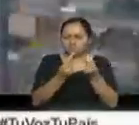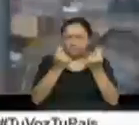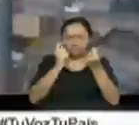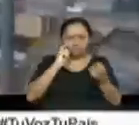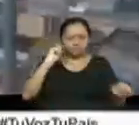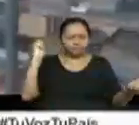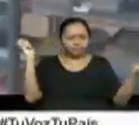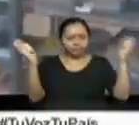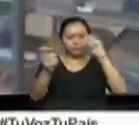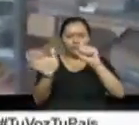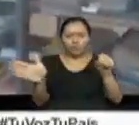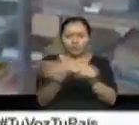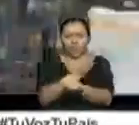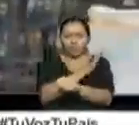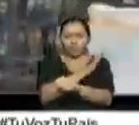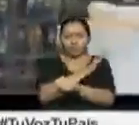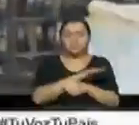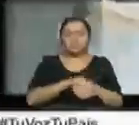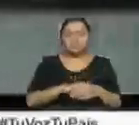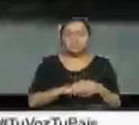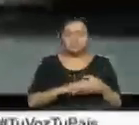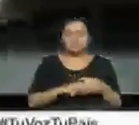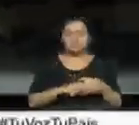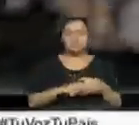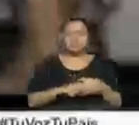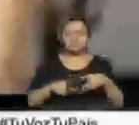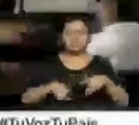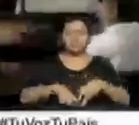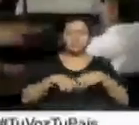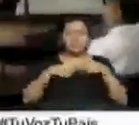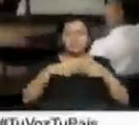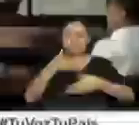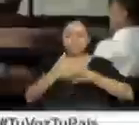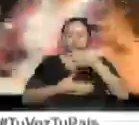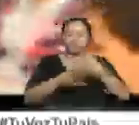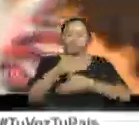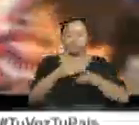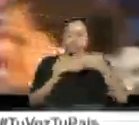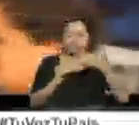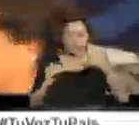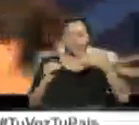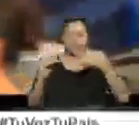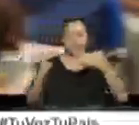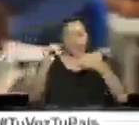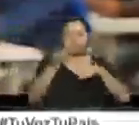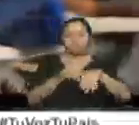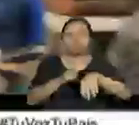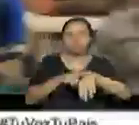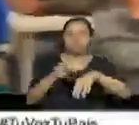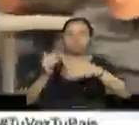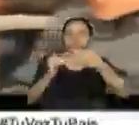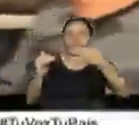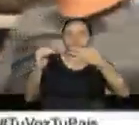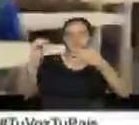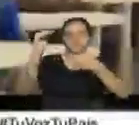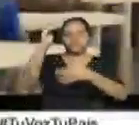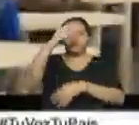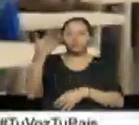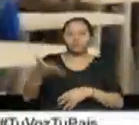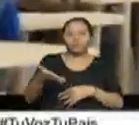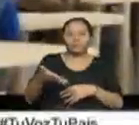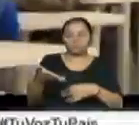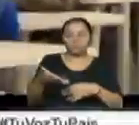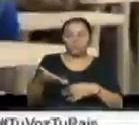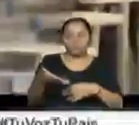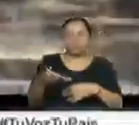de su modernización institucional. Comienza el proceso de recategorización y ascenso en el escalafón de los docentes del